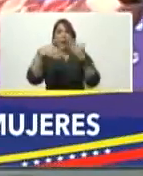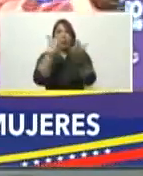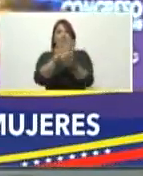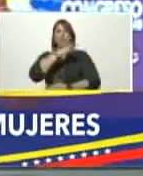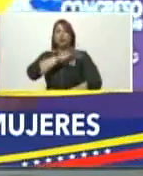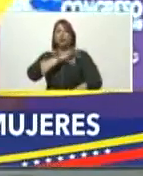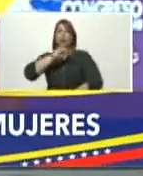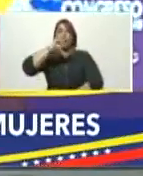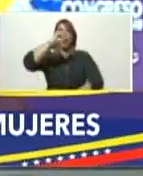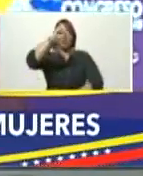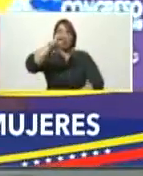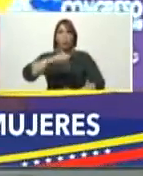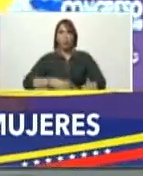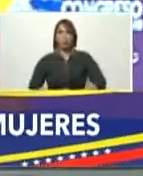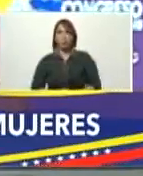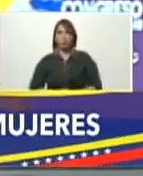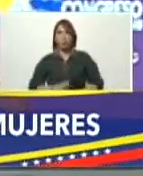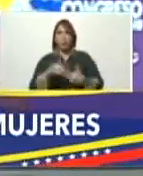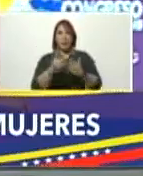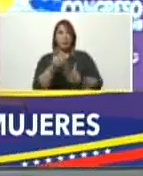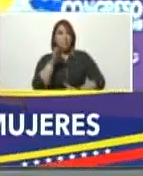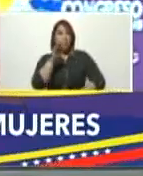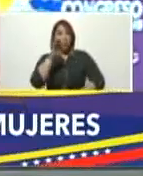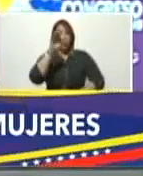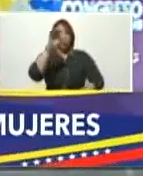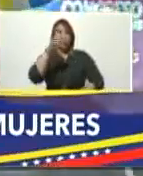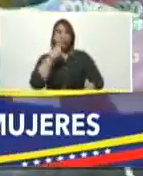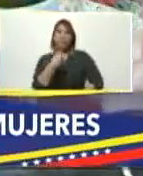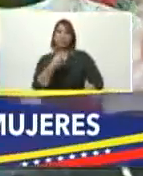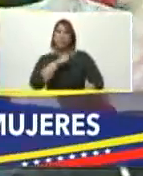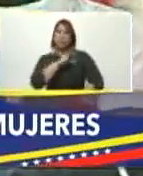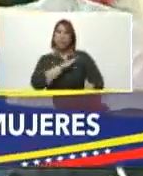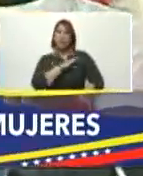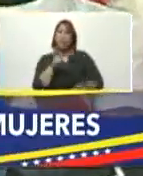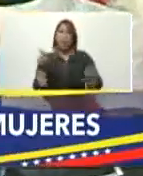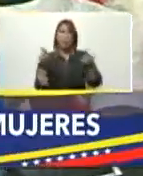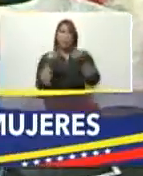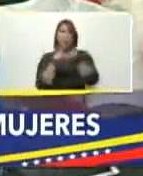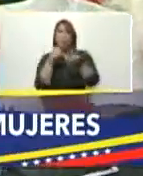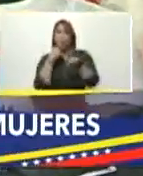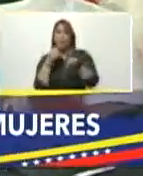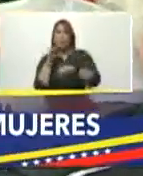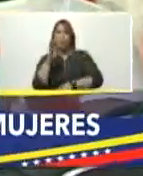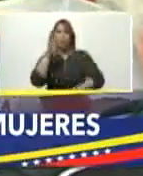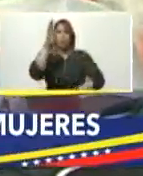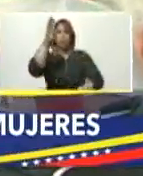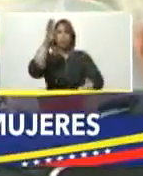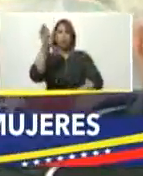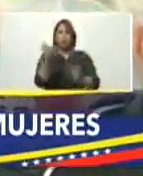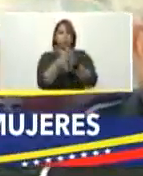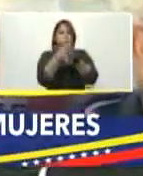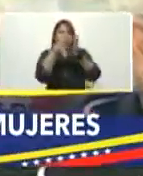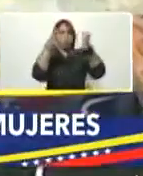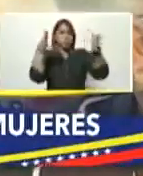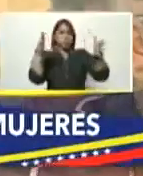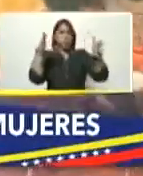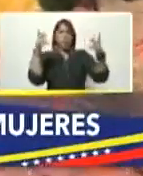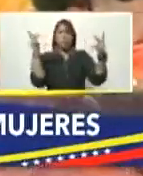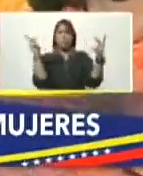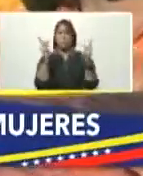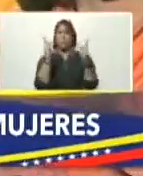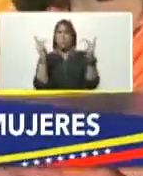al socialismo, al futuro. Decir socialismo es decir futuro, grandioso,